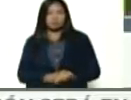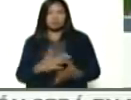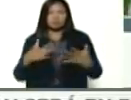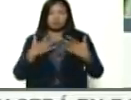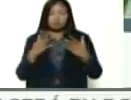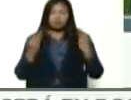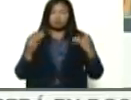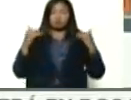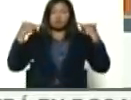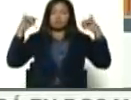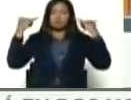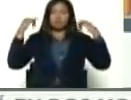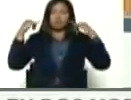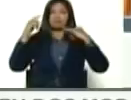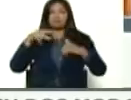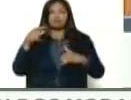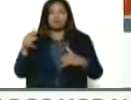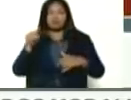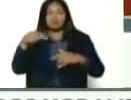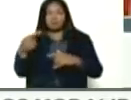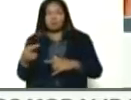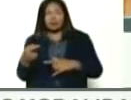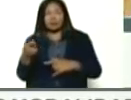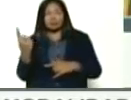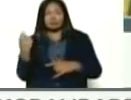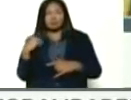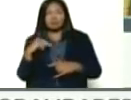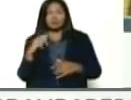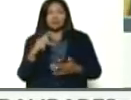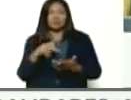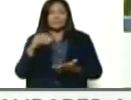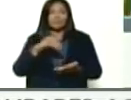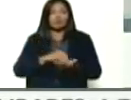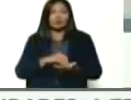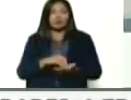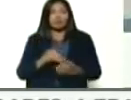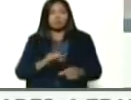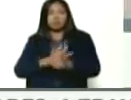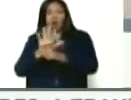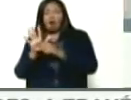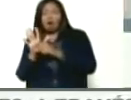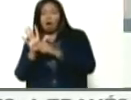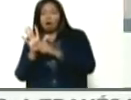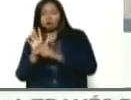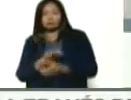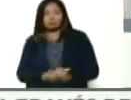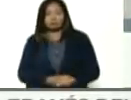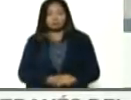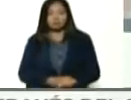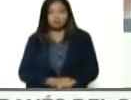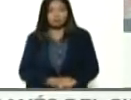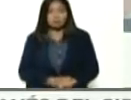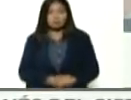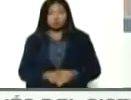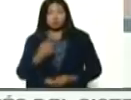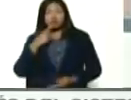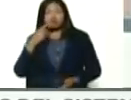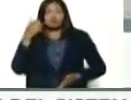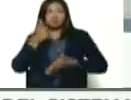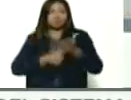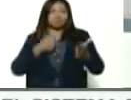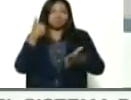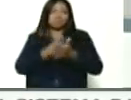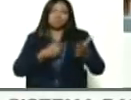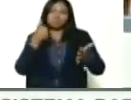mucho la rumba pero después tiene que poner el pecho a coronavirus por eso es que yo insisto tanto